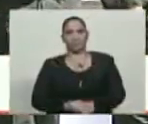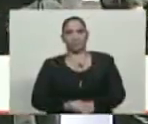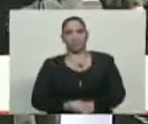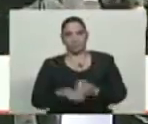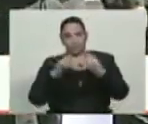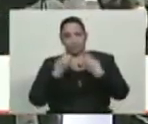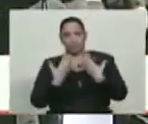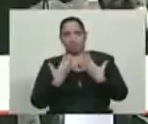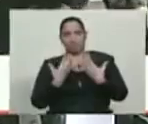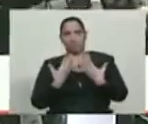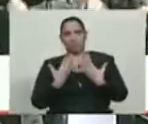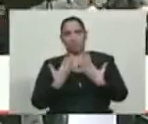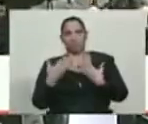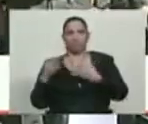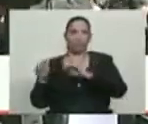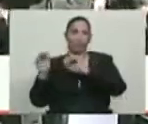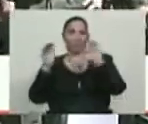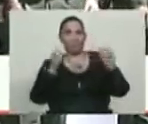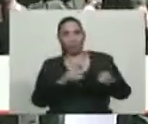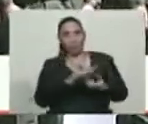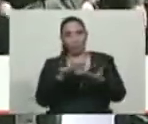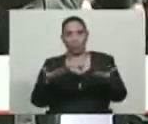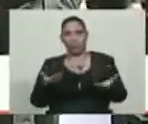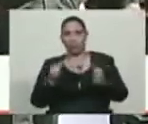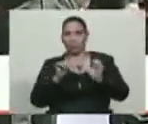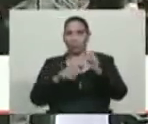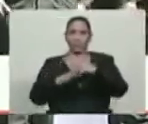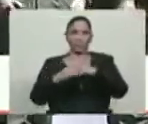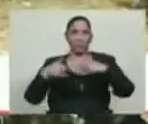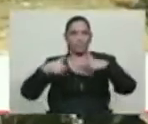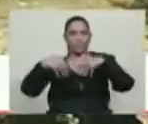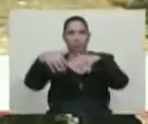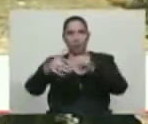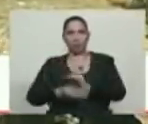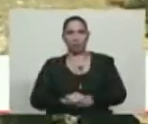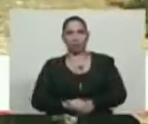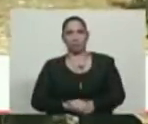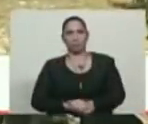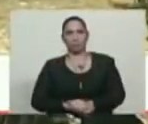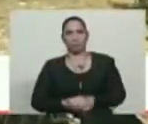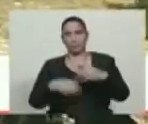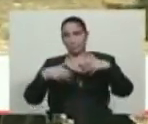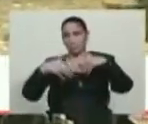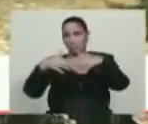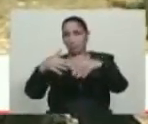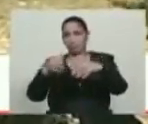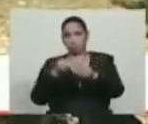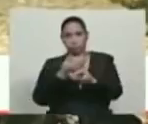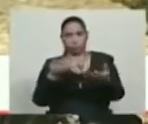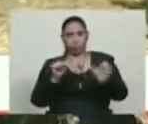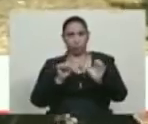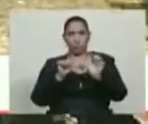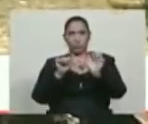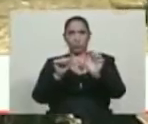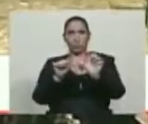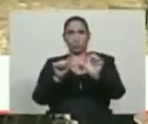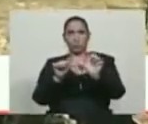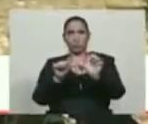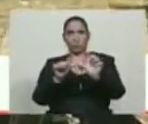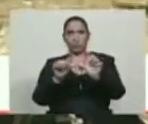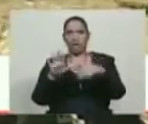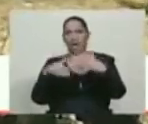Muy bien, me despido de ustedes. Continúo la marcha. Continúen ustedes la marcha. ¿La marcha hacia